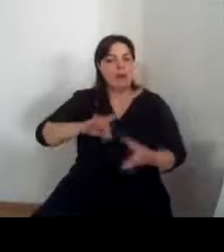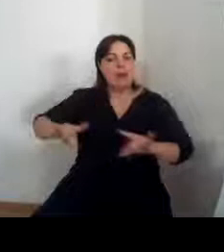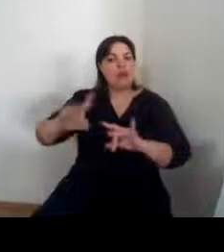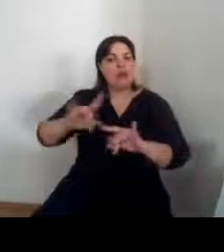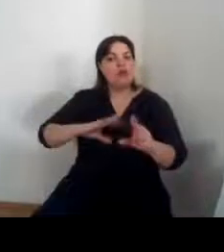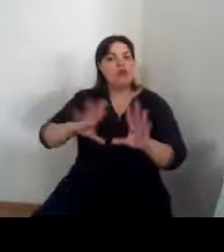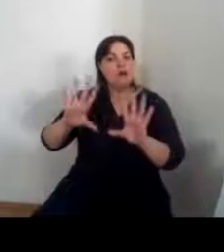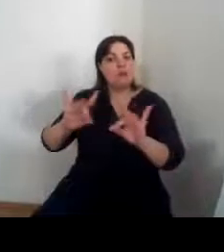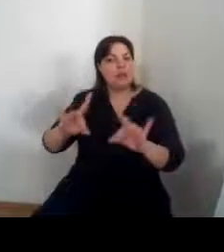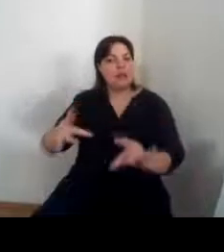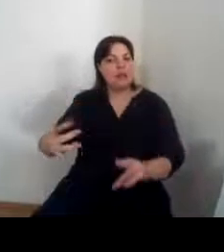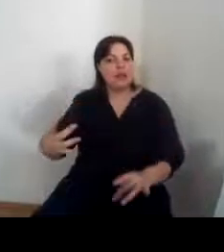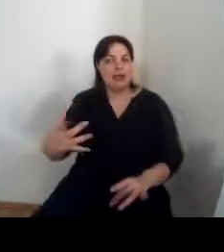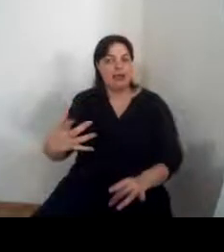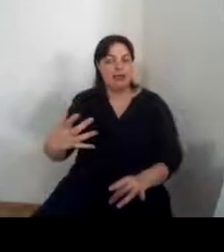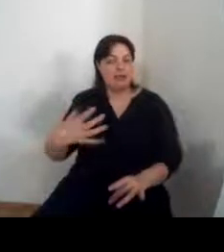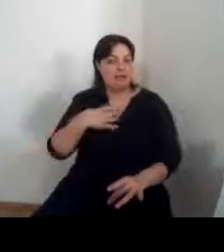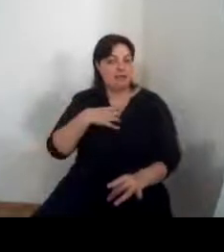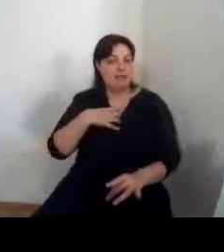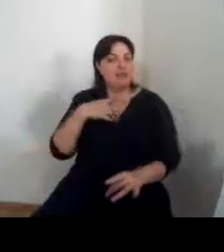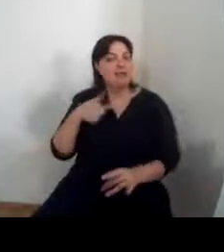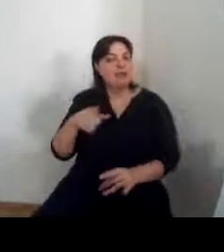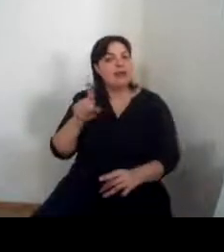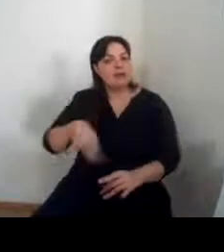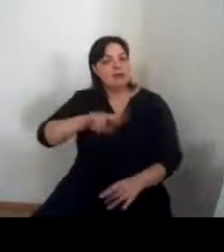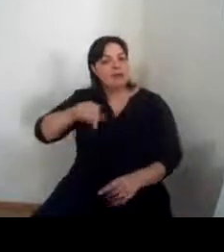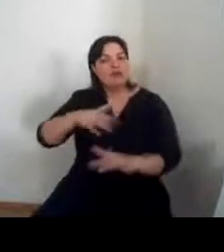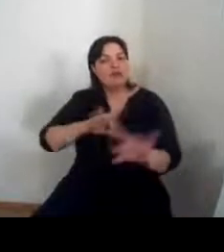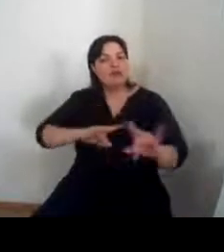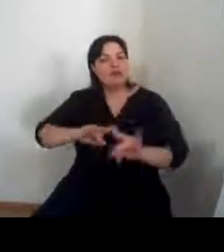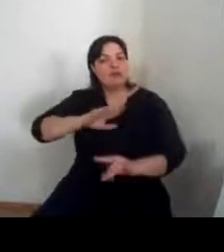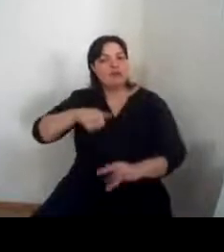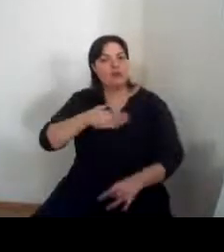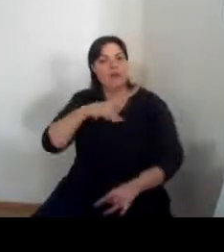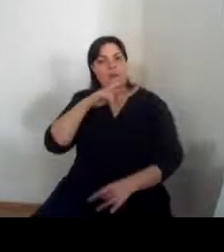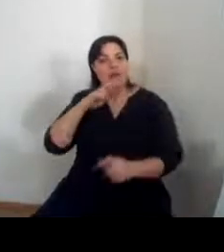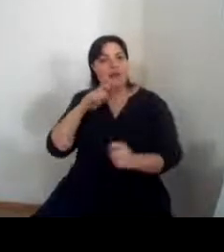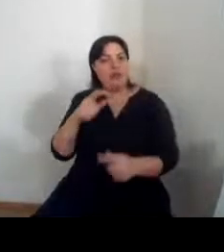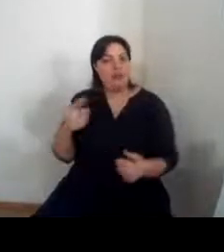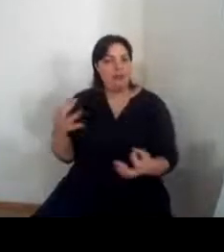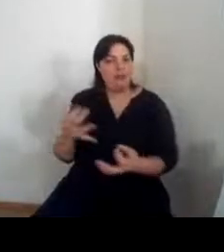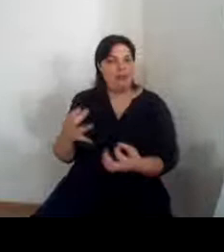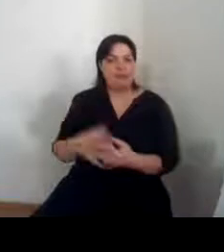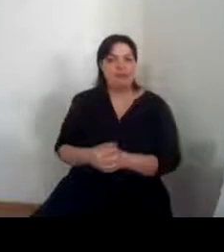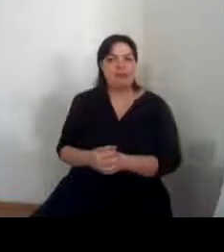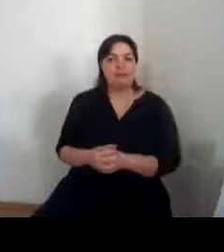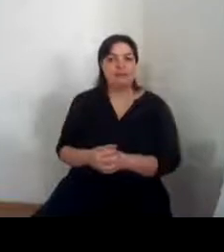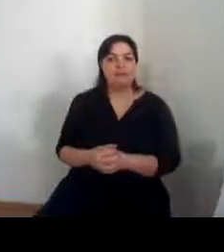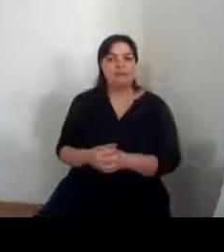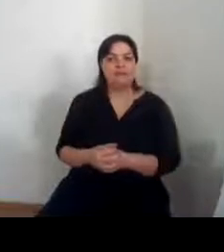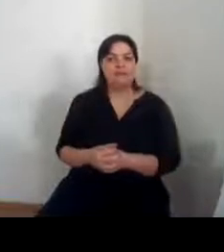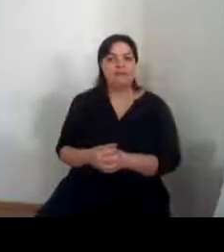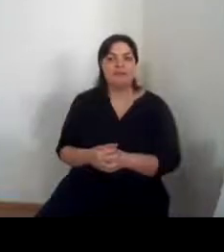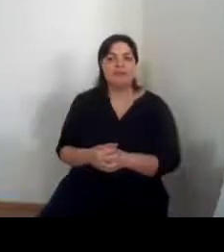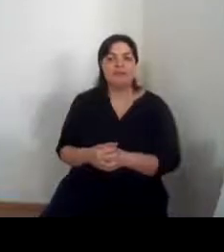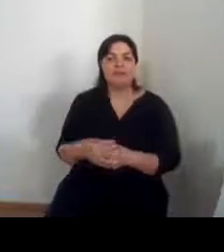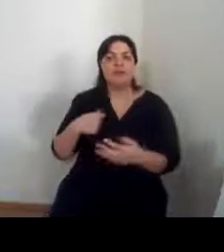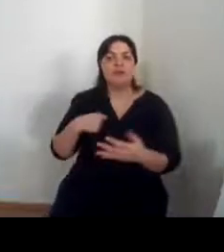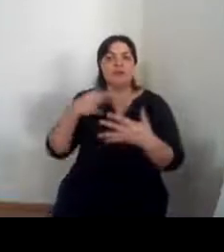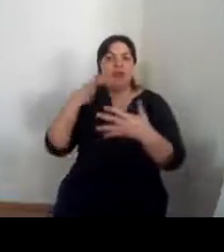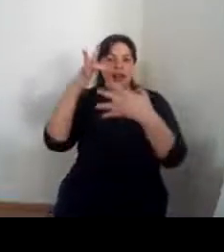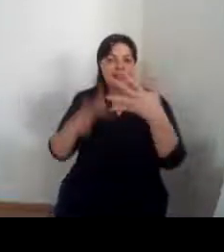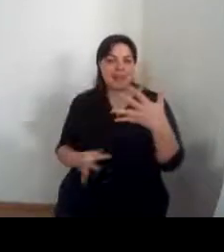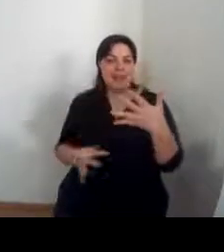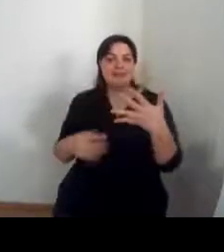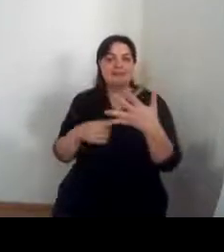que tenemos en nuestro territorio. Saltando radicalmente, también